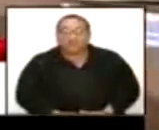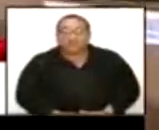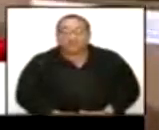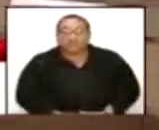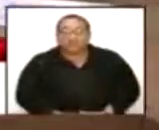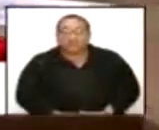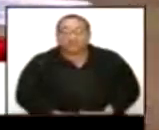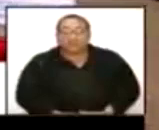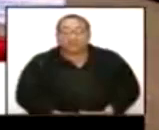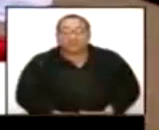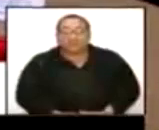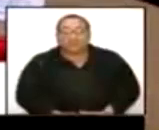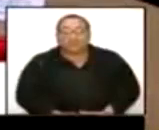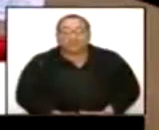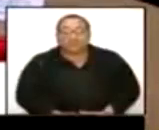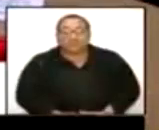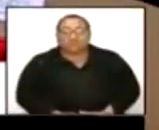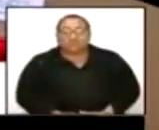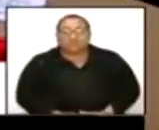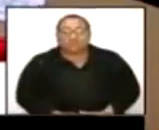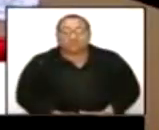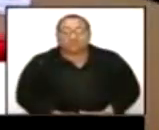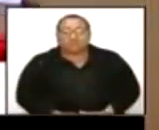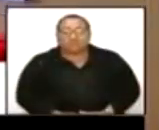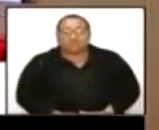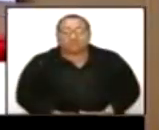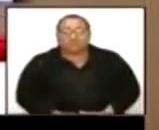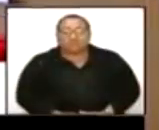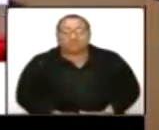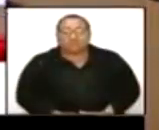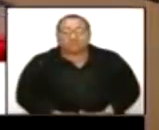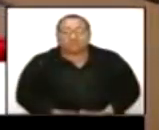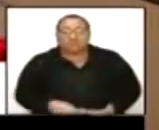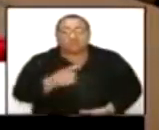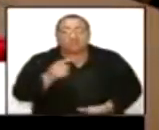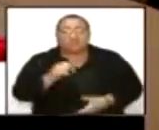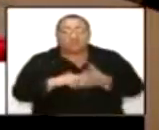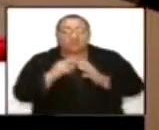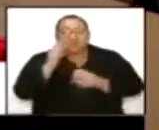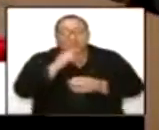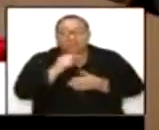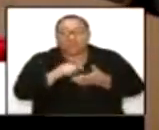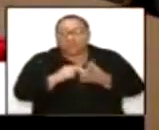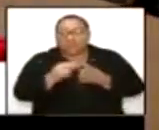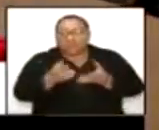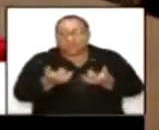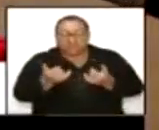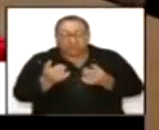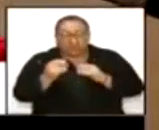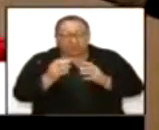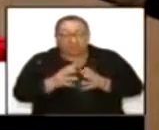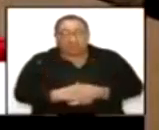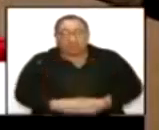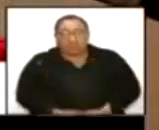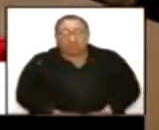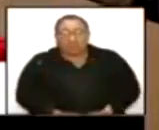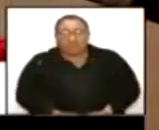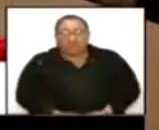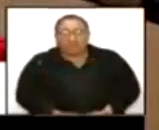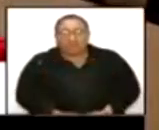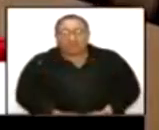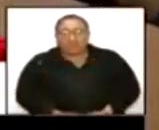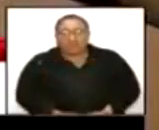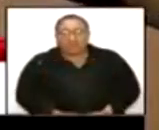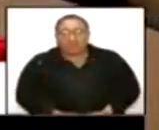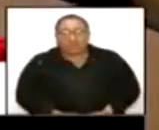Gracias, congresista Arimborgo. Gracias, presidente. Presidente, me extraña que se diga, estamos perdiendo el tiempo. Defender